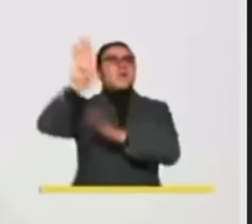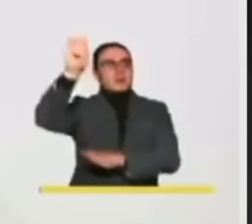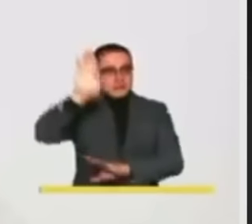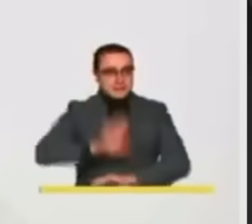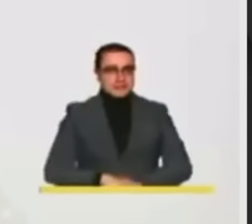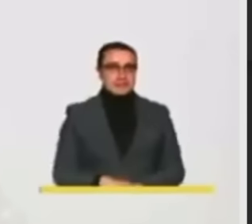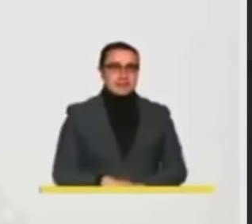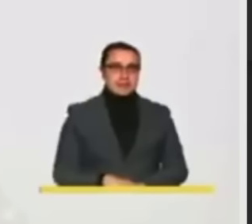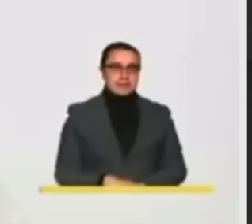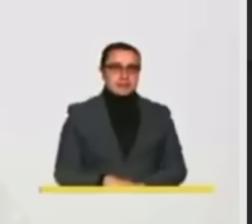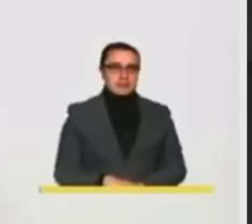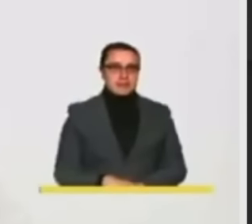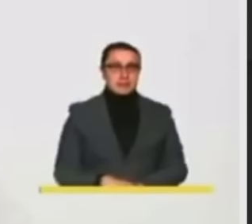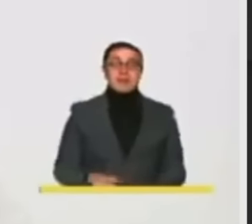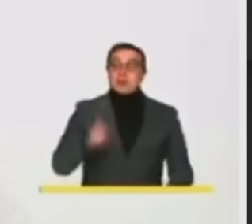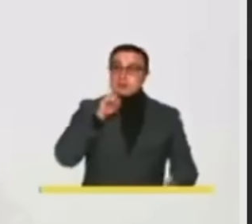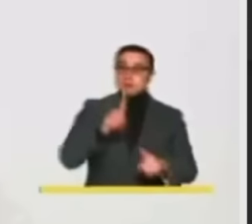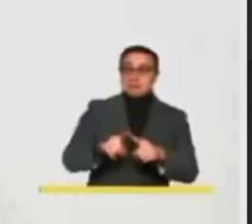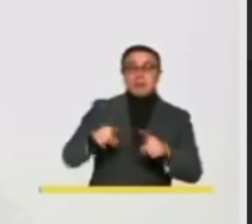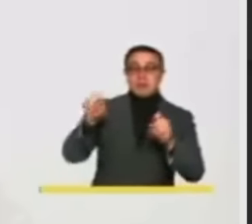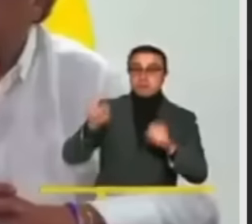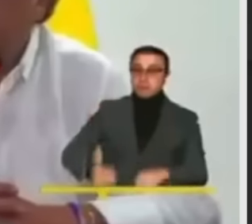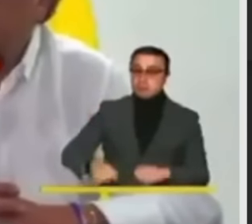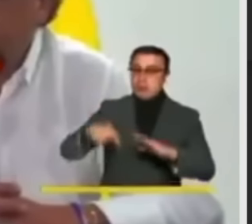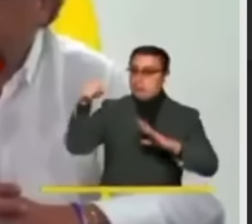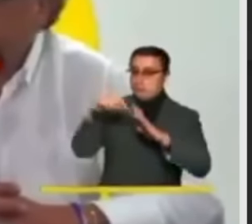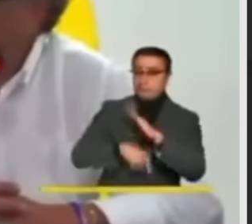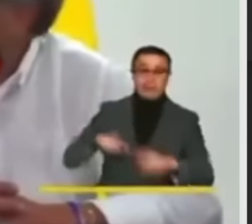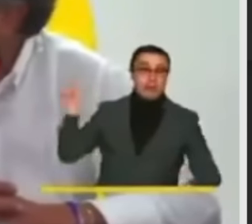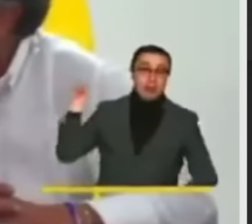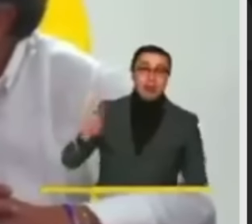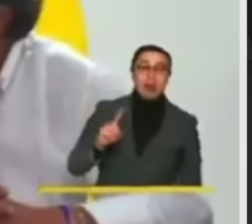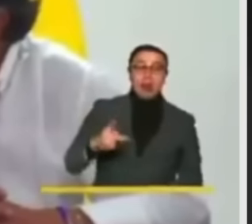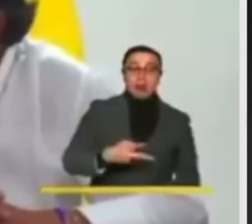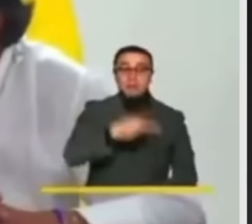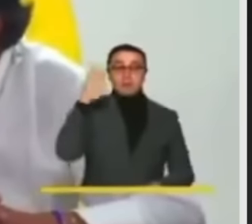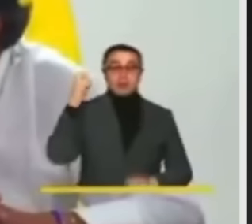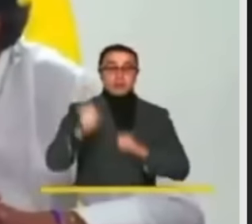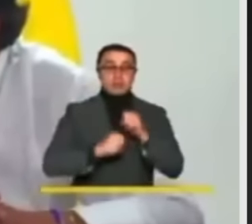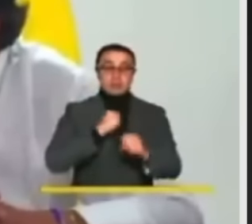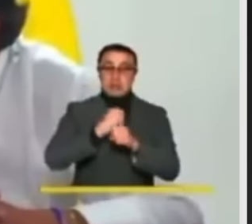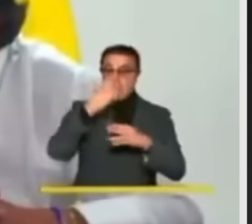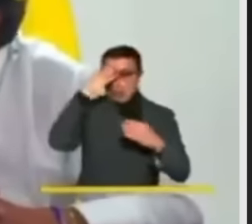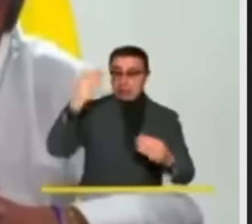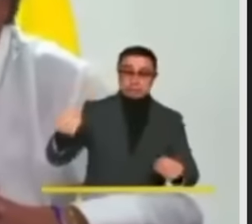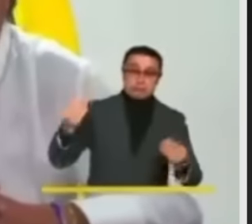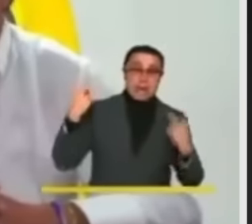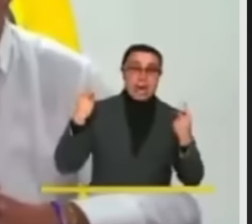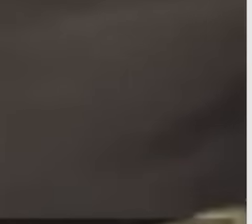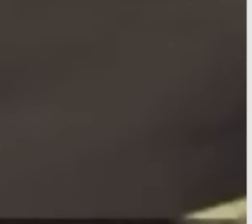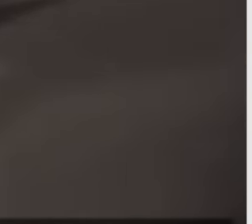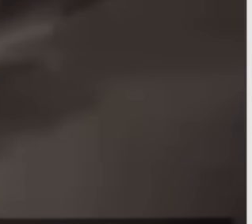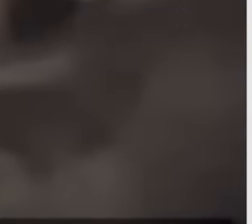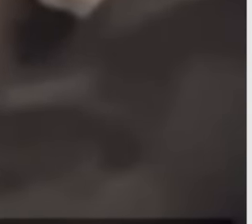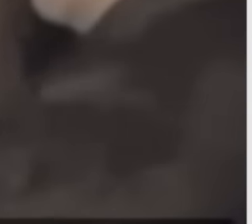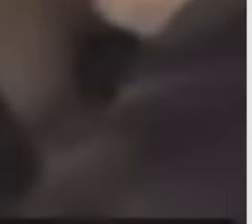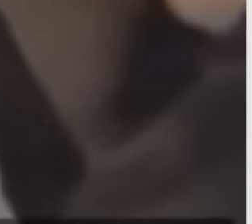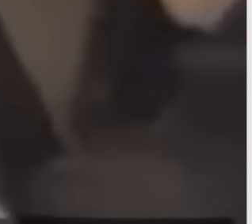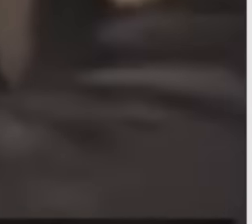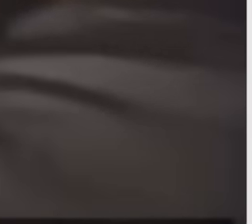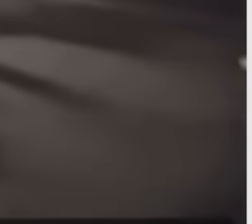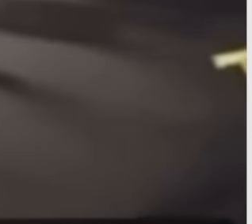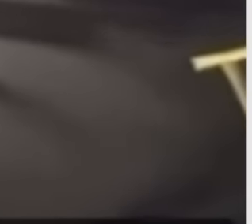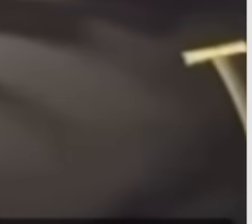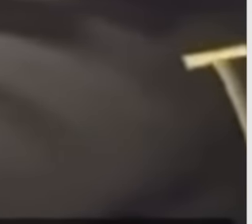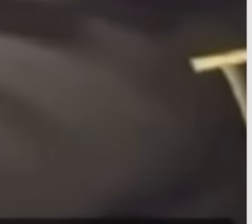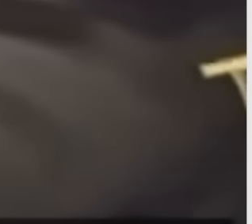Para que podamos profundizar esto, porque 200 años de olvido no se solucionan en 4 años. Tengo miedo,